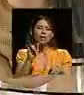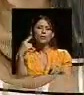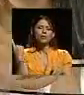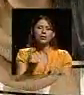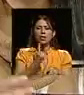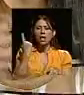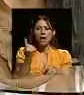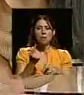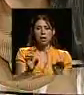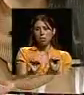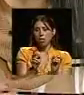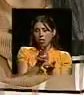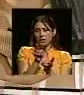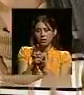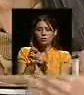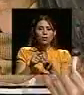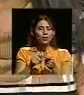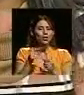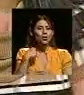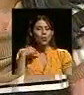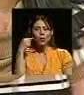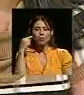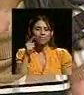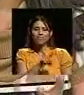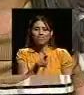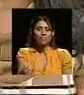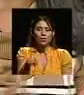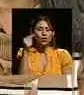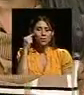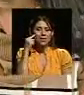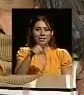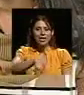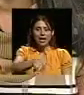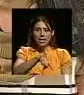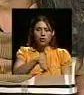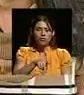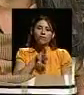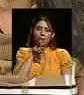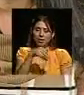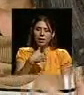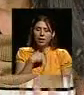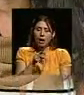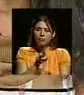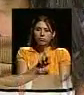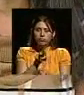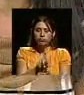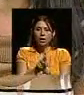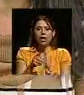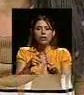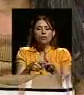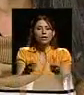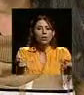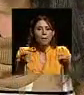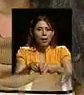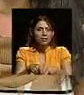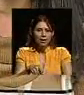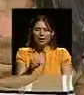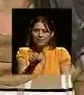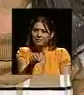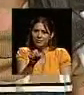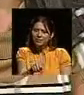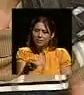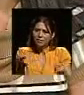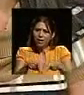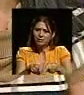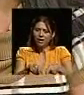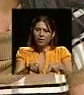en las posibilidades que existen de que tengan relaciones sexuales coitales. Y lo que pasa con esto es que sí hay población con